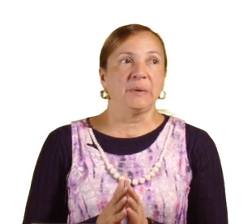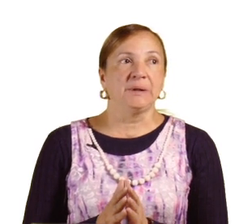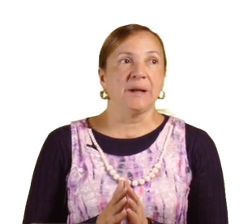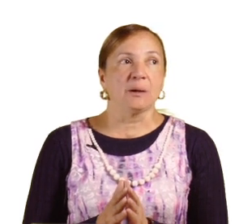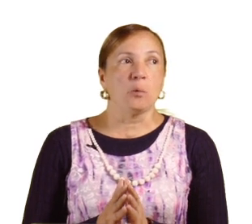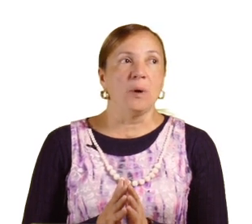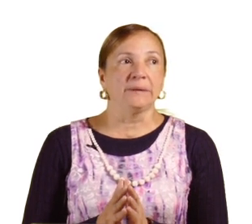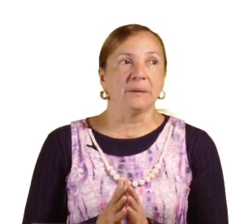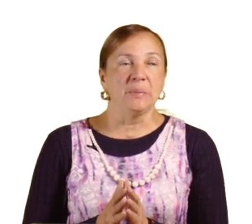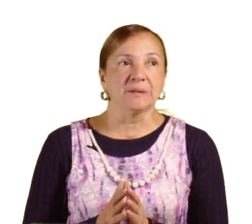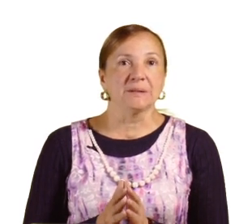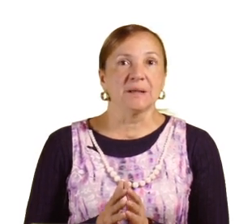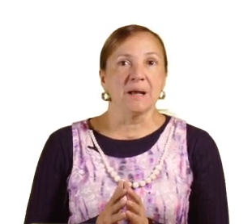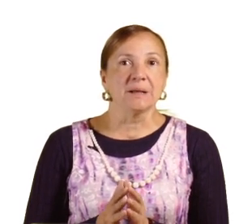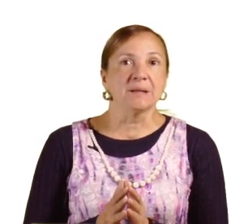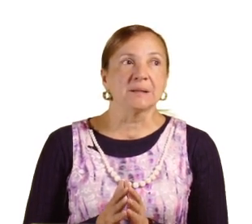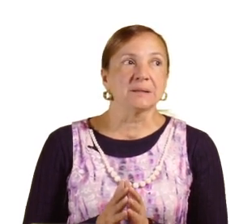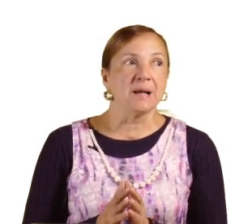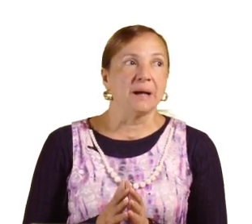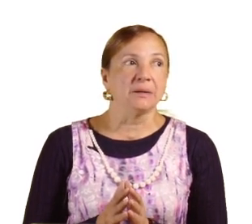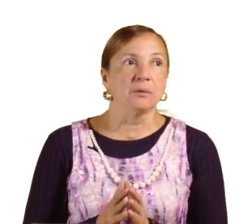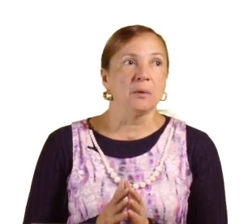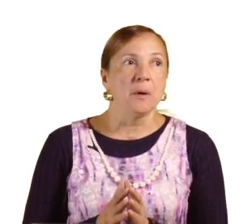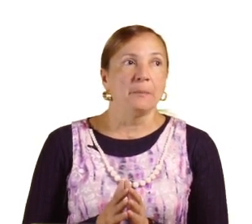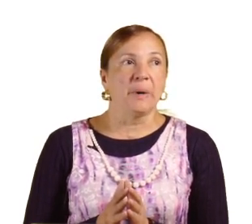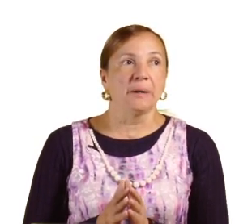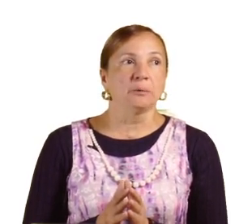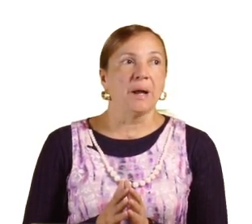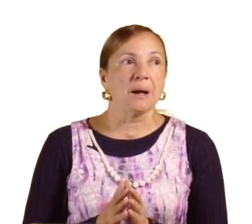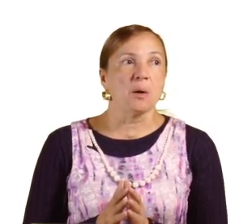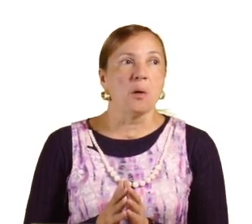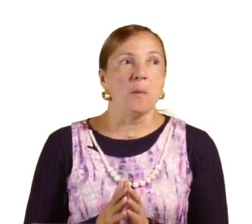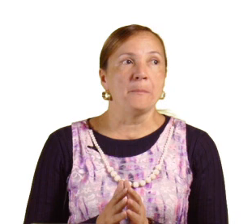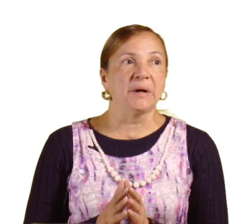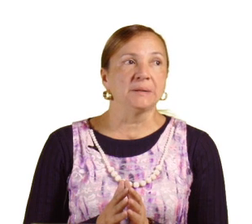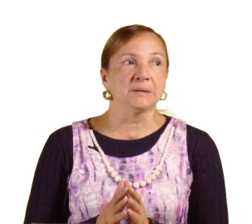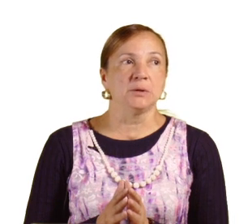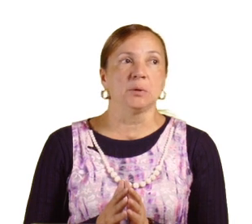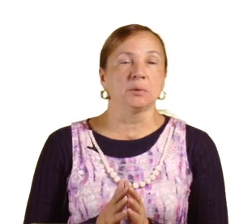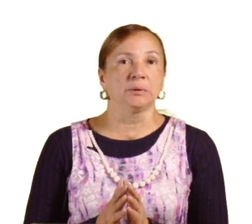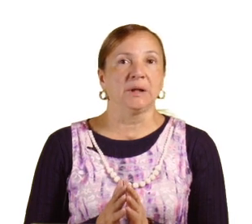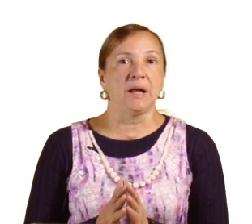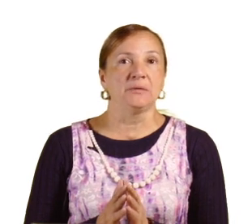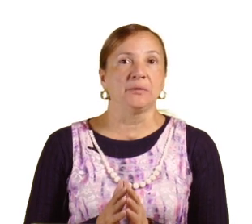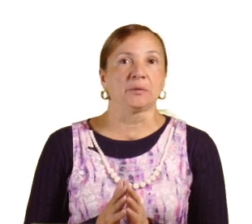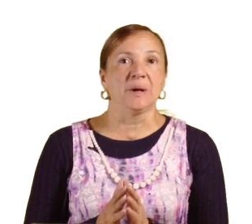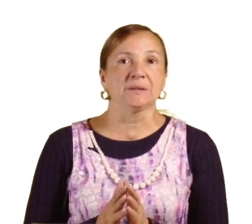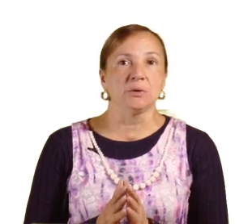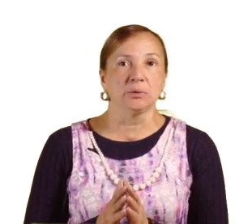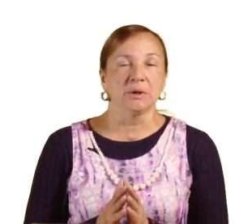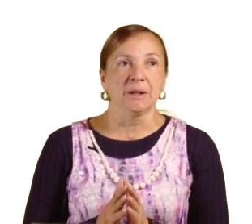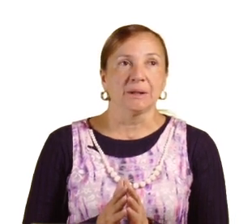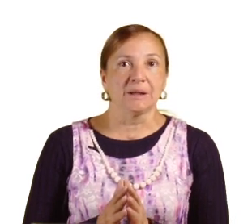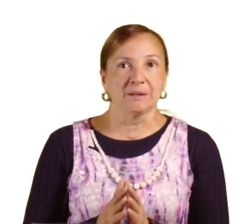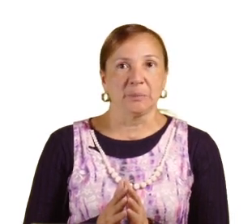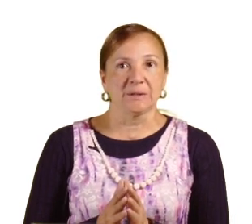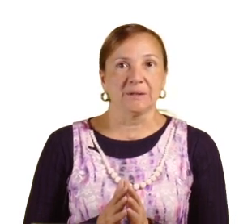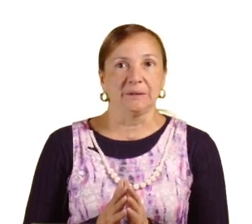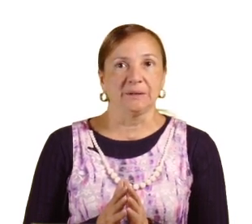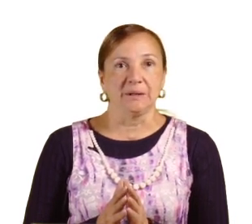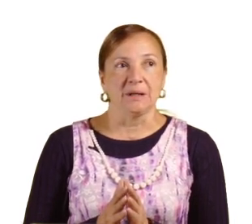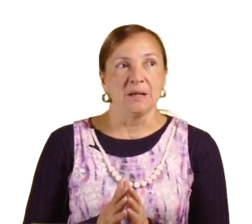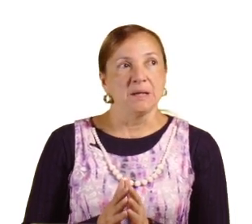se repetirá cuantas veces sea necesario para una comprensión de la información que